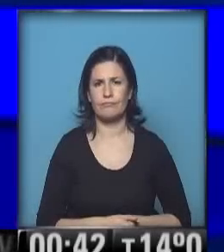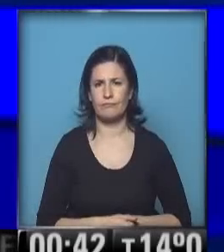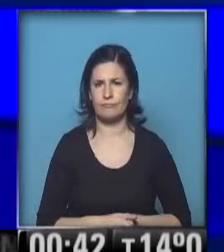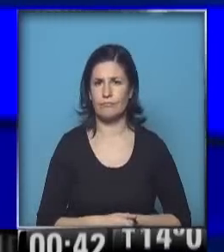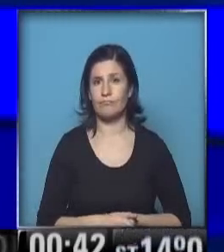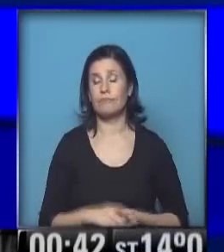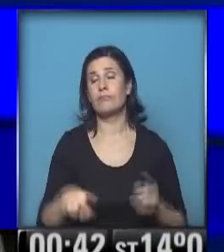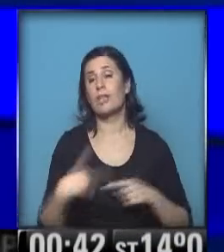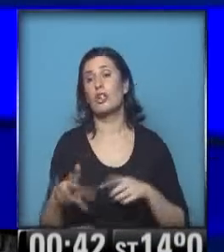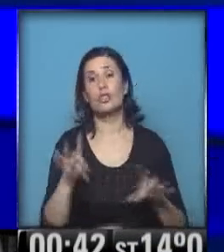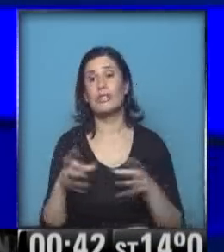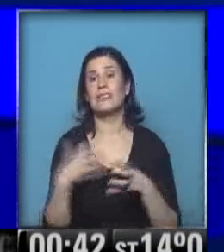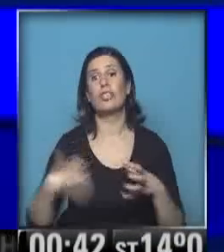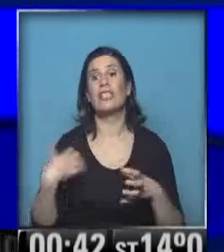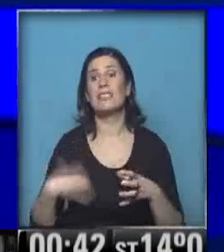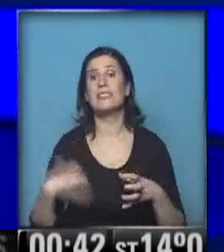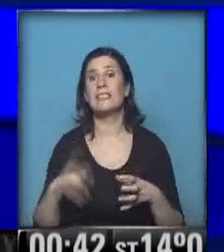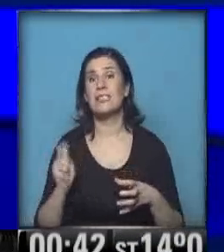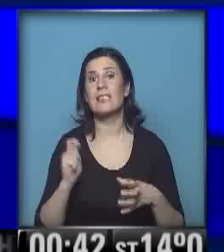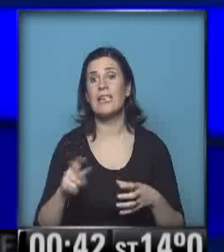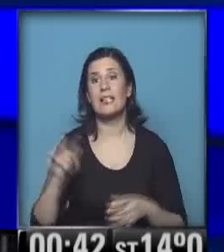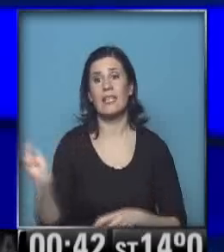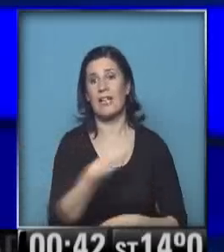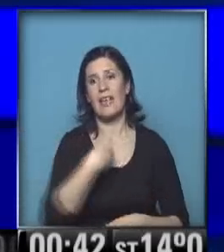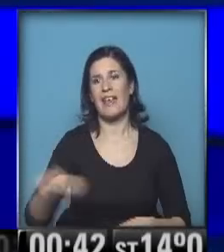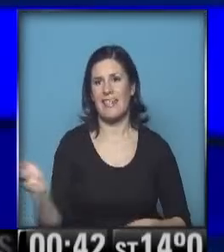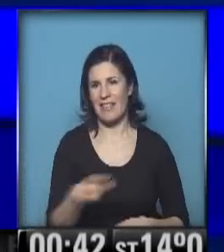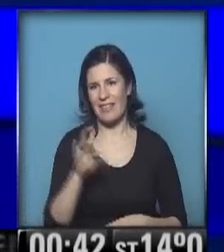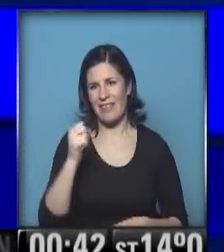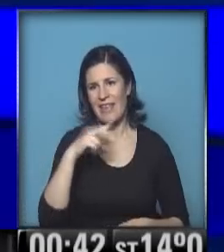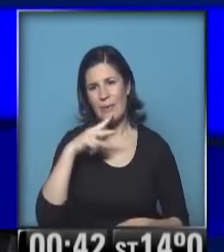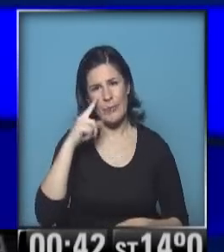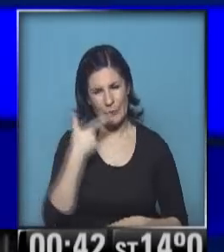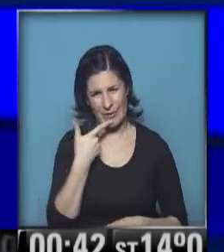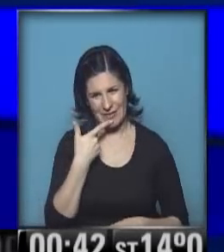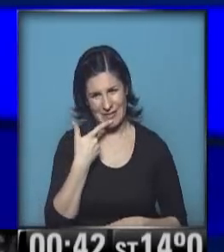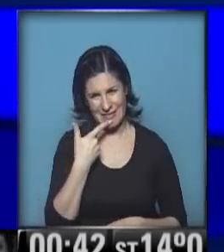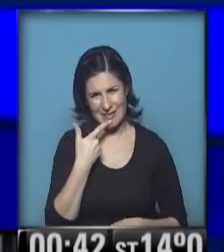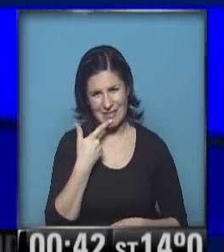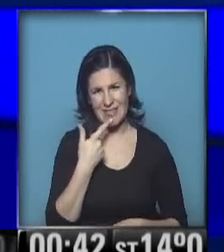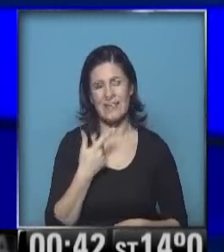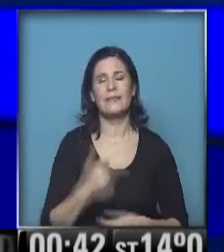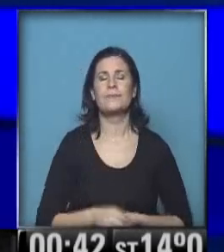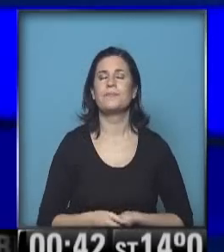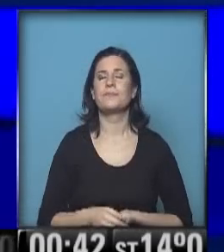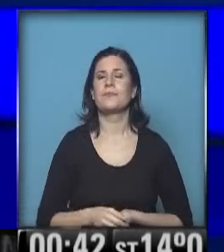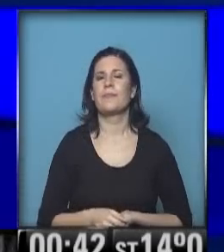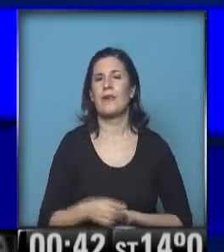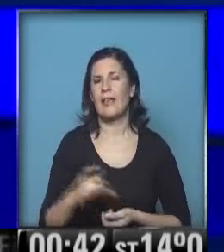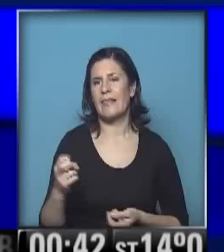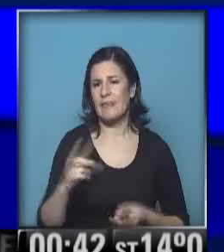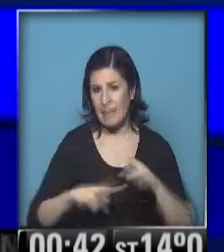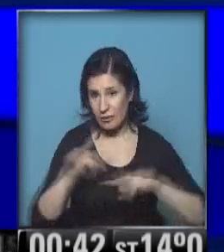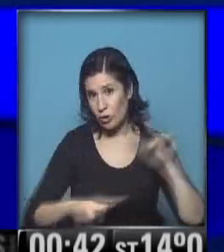Y a otro conjunto nacional ahora, el argentino de Copa Davis, última convocatoria del capitán, de Martín Jaite, que ya anunció que se va a ir, termina